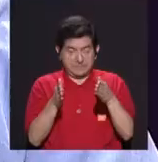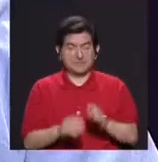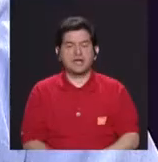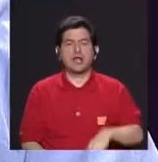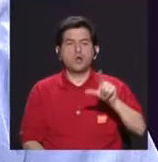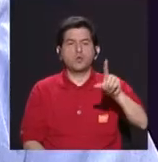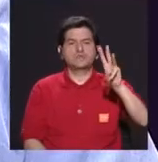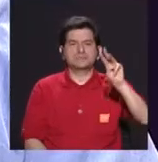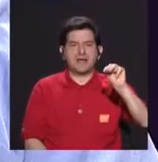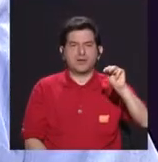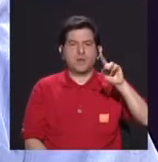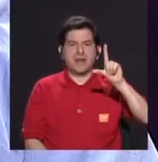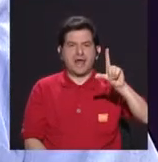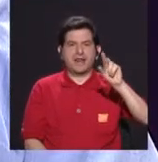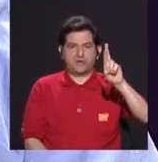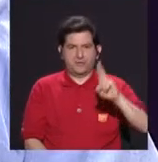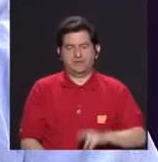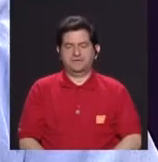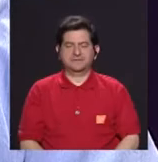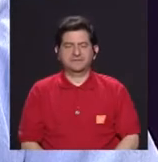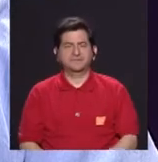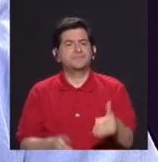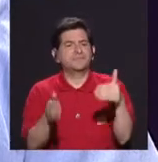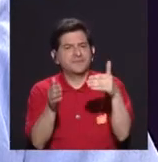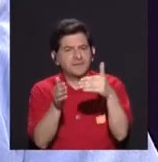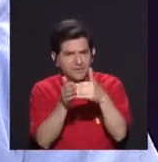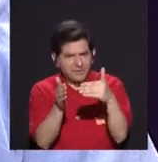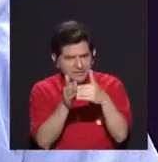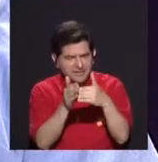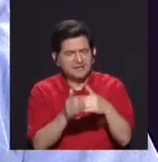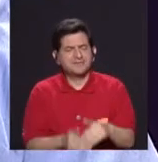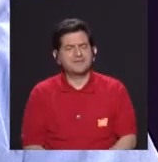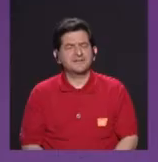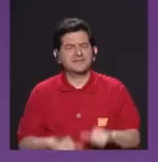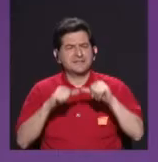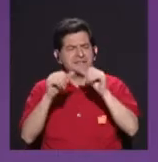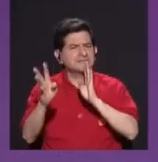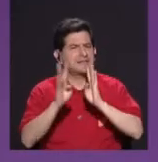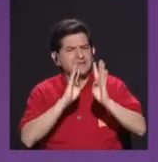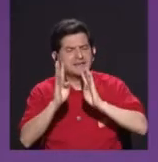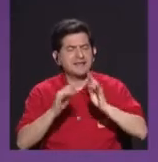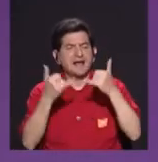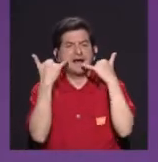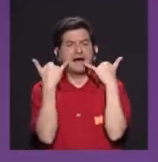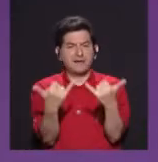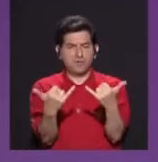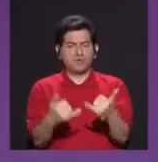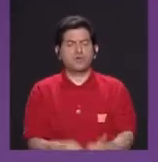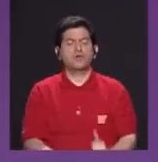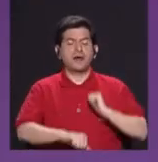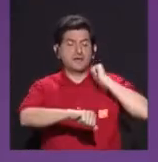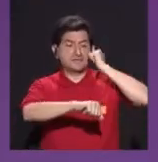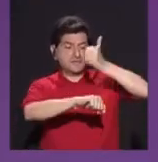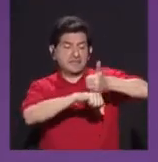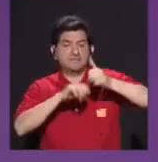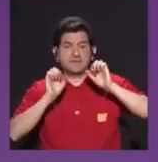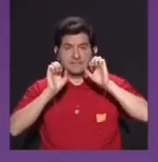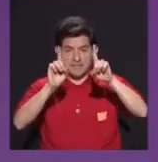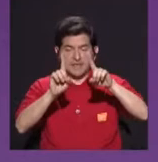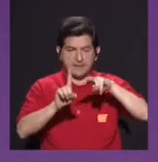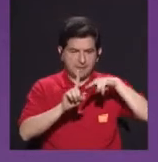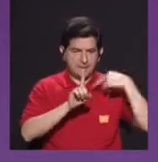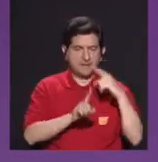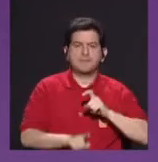luís manuel lara louis volvimos y queremos retomar la conversación ahora hablando de cómo implementar la educación con